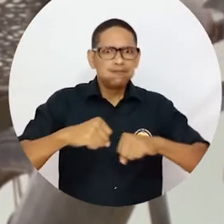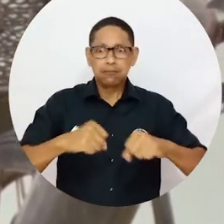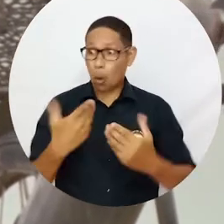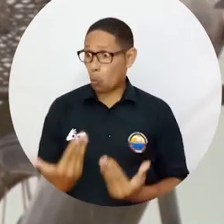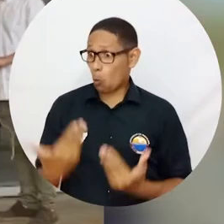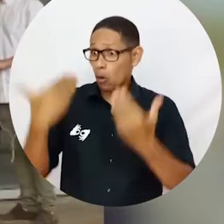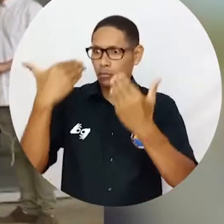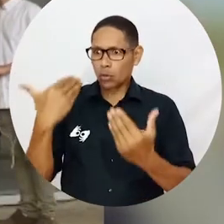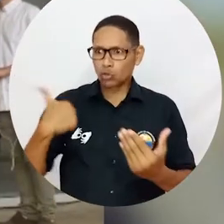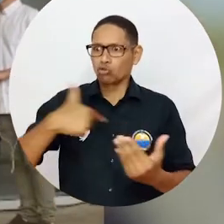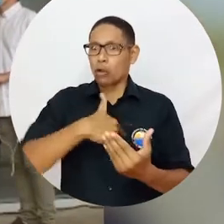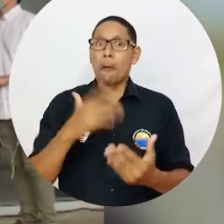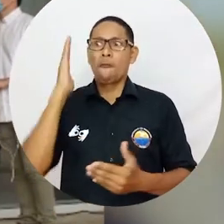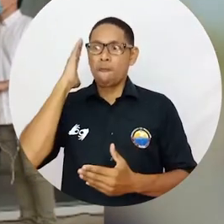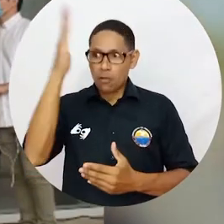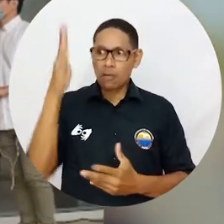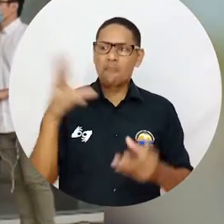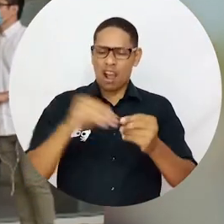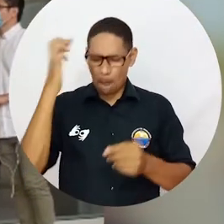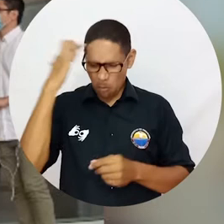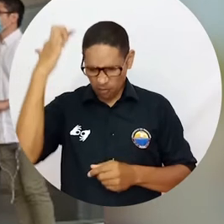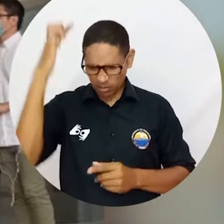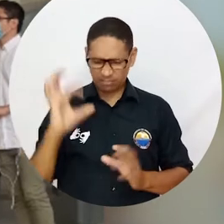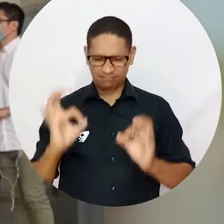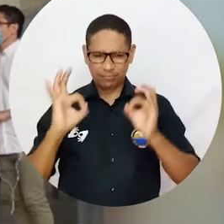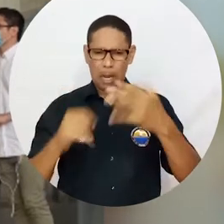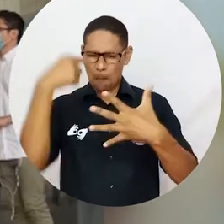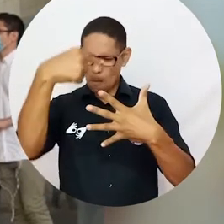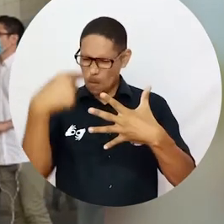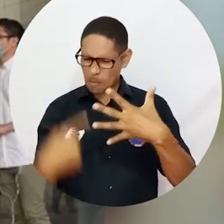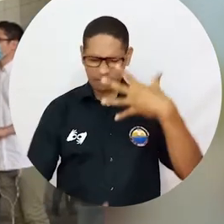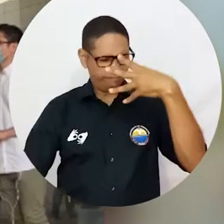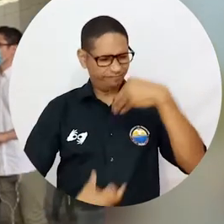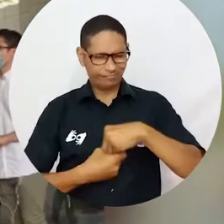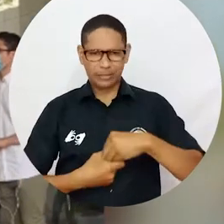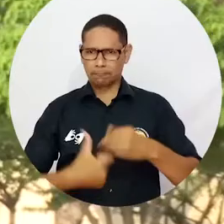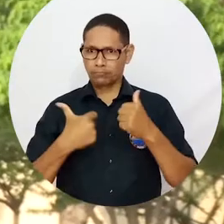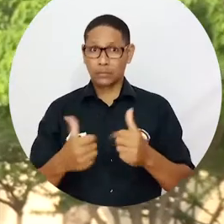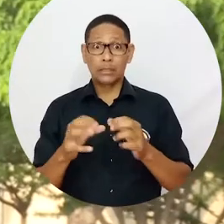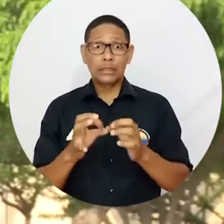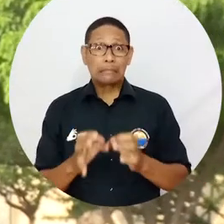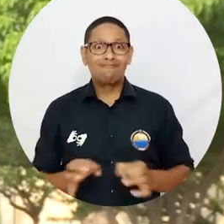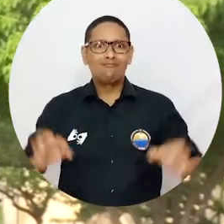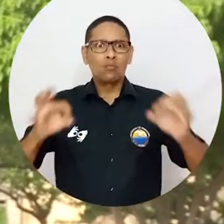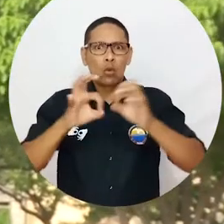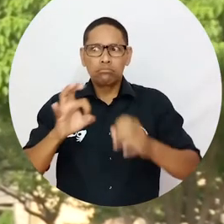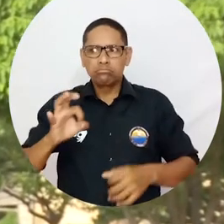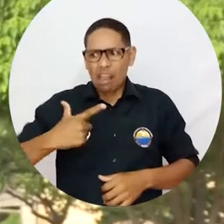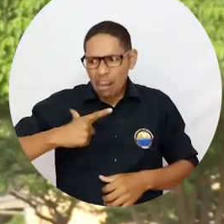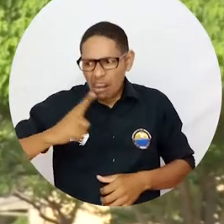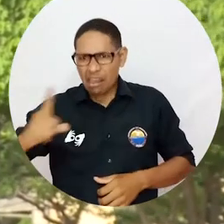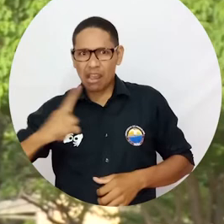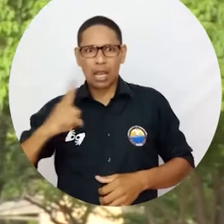permitan desarrollarnos más adelante como profesional de manera integral. La idea es poder potencializar liderazgos,